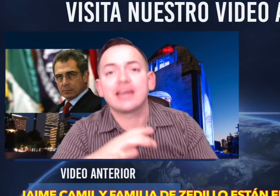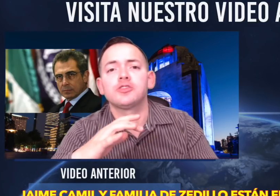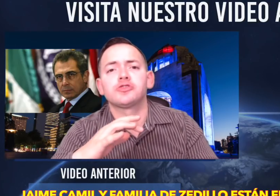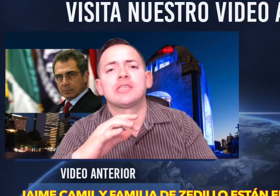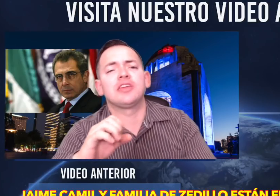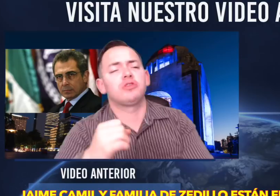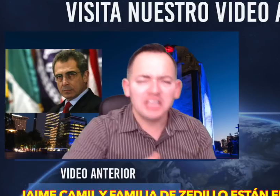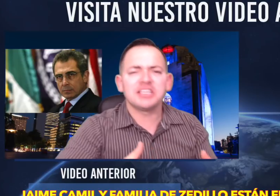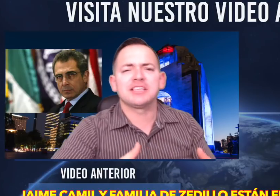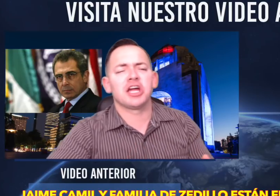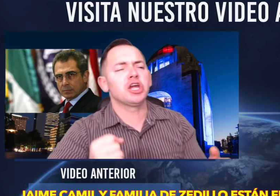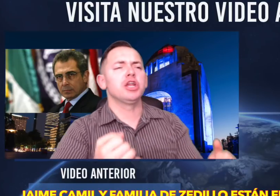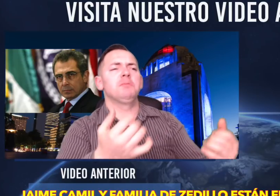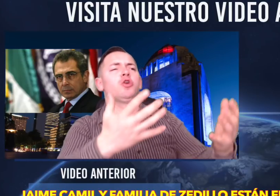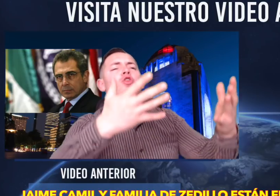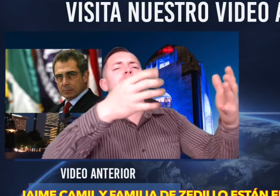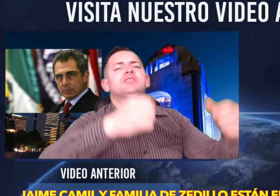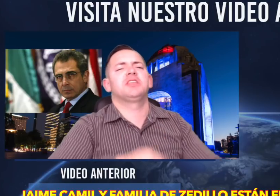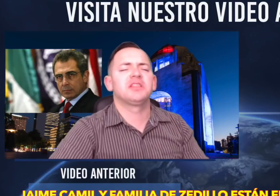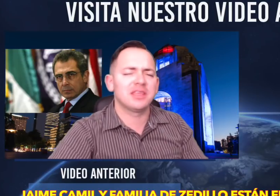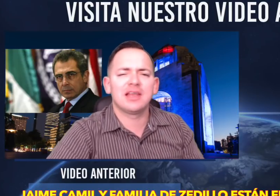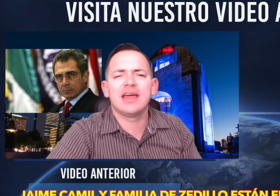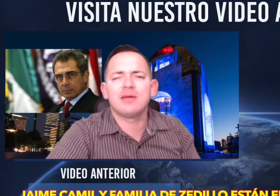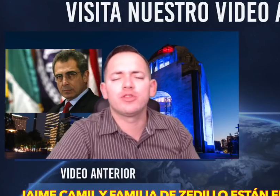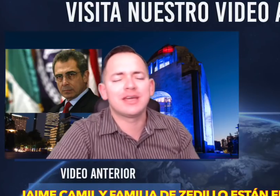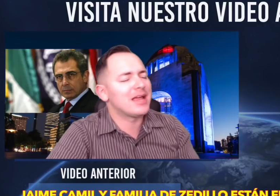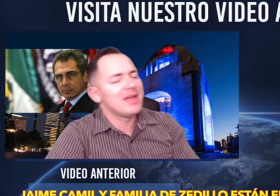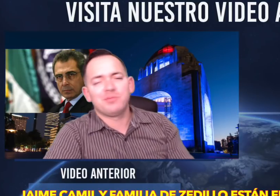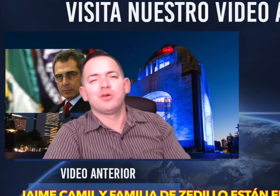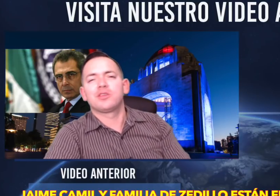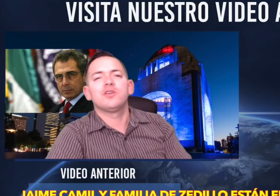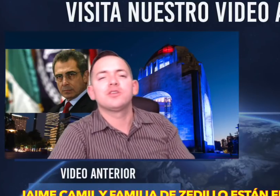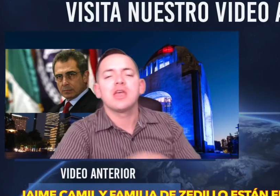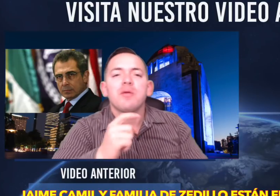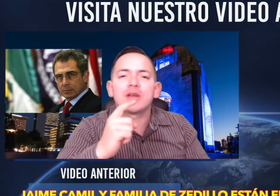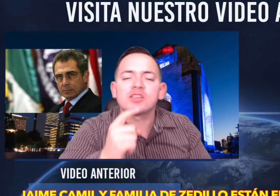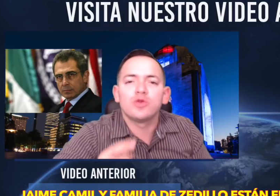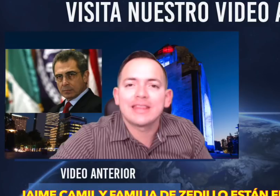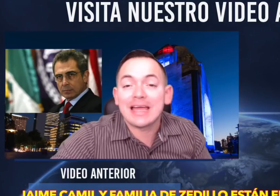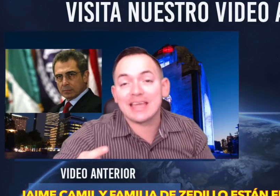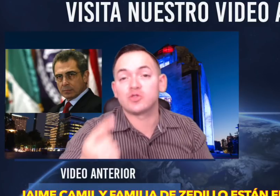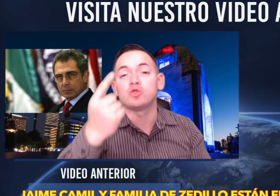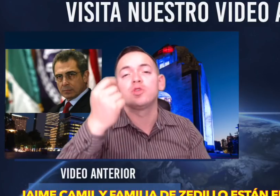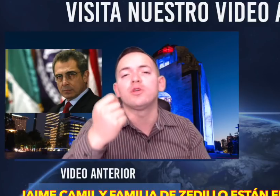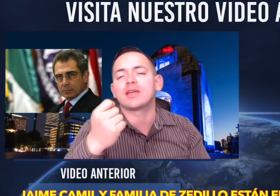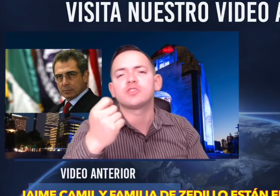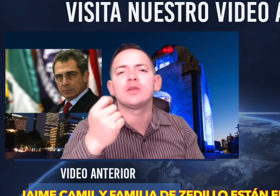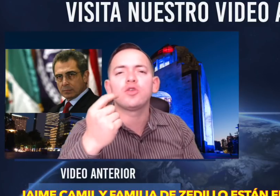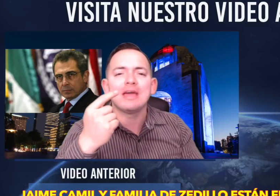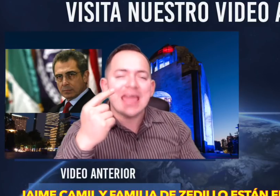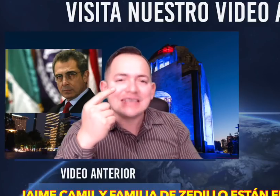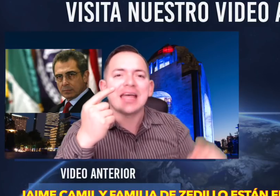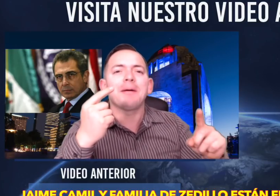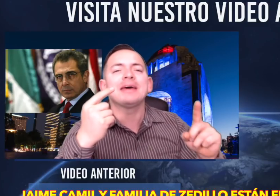expresidente Ernesto Zedillo, a ese que decían que era el mejor presidente de la era moderna. Por Dios, pues resulta que su junior, que